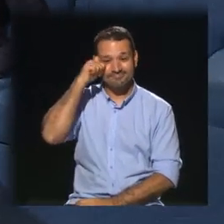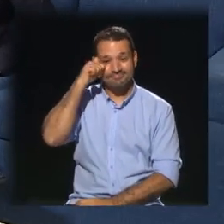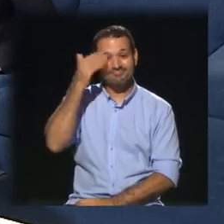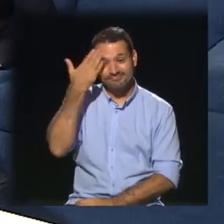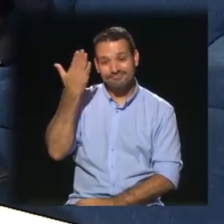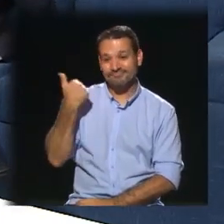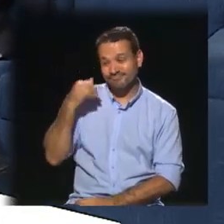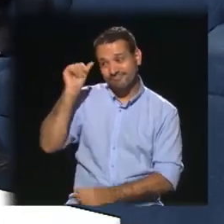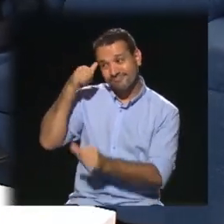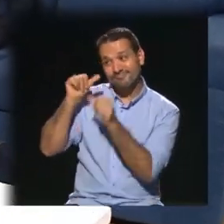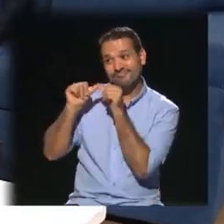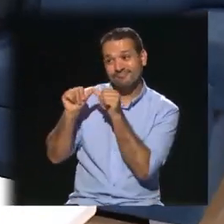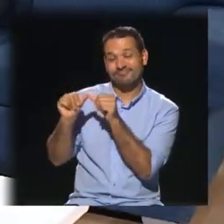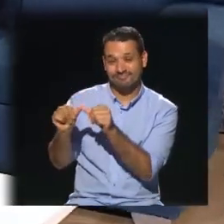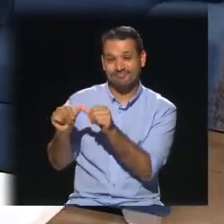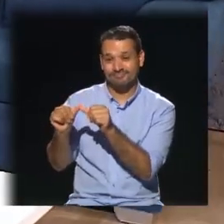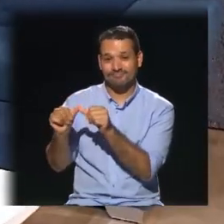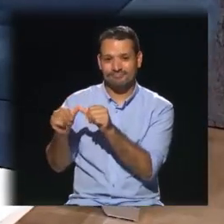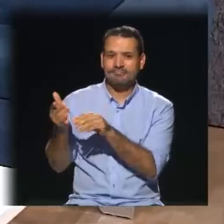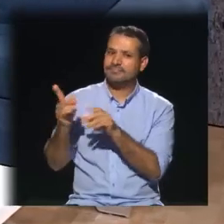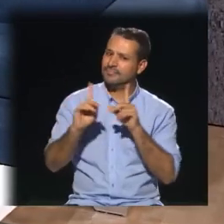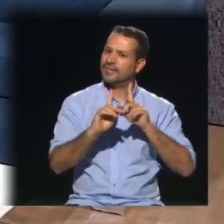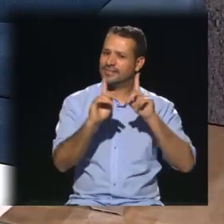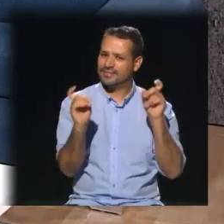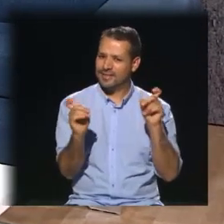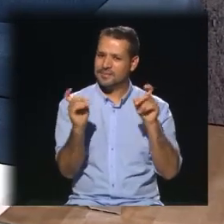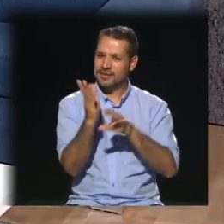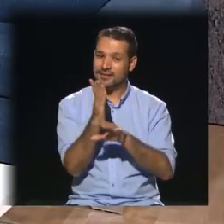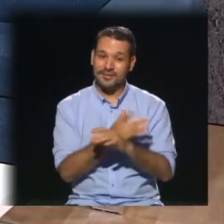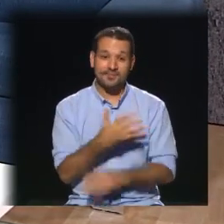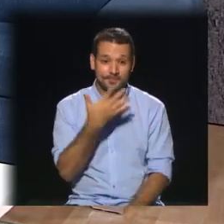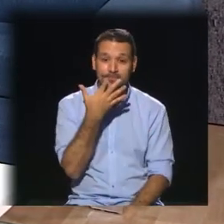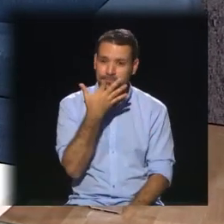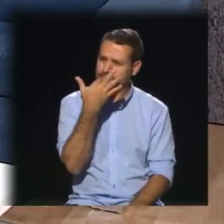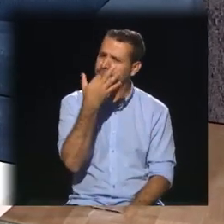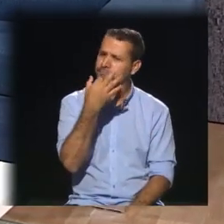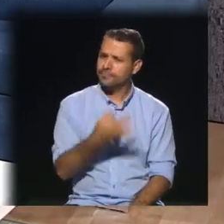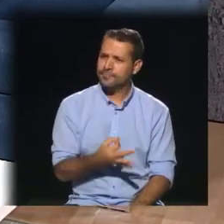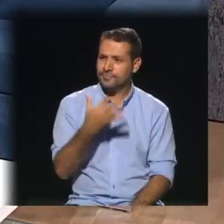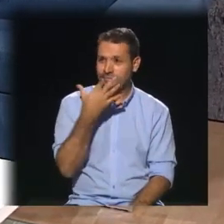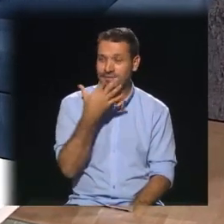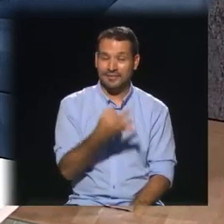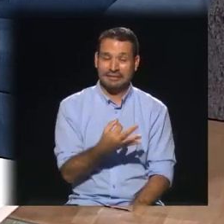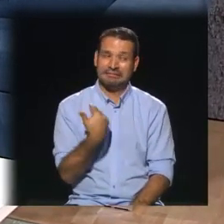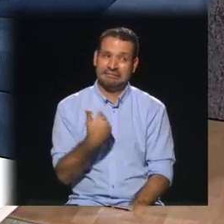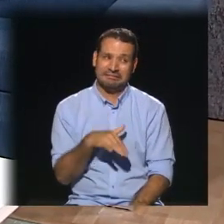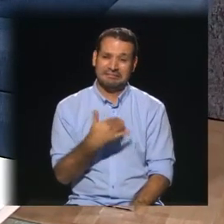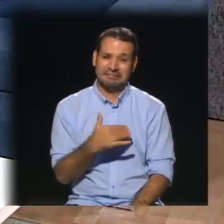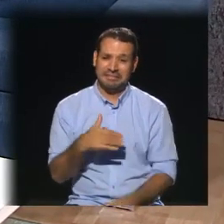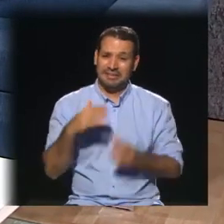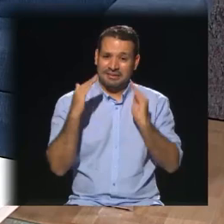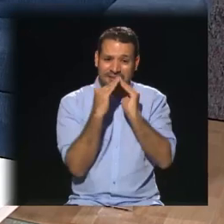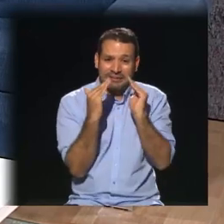y con respecto al tema, la verdad creo que nos está afectando un poquito